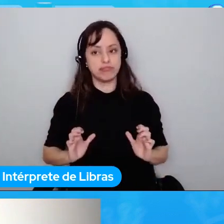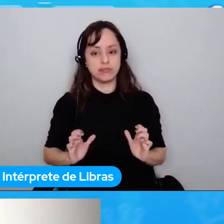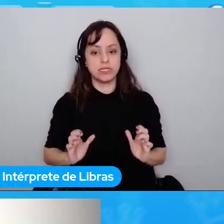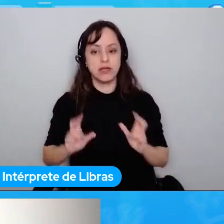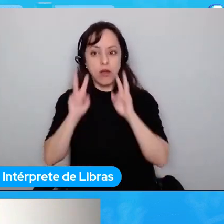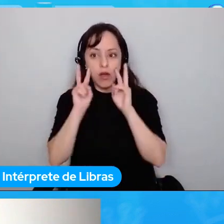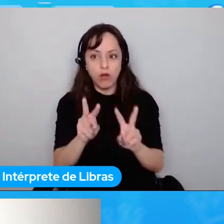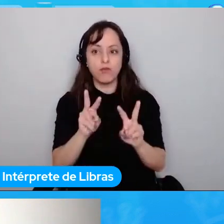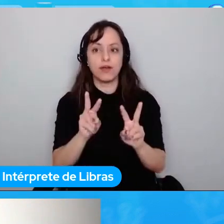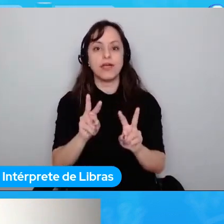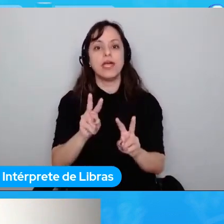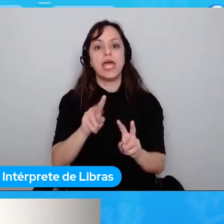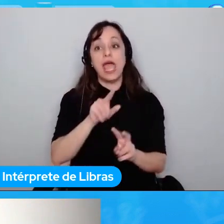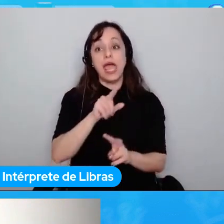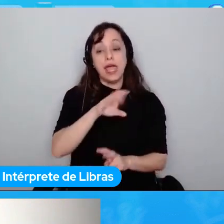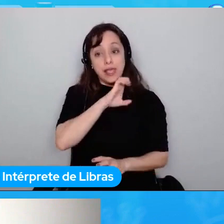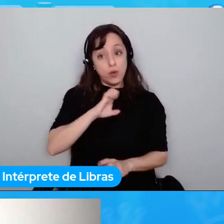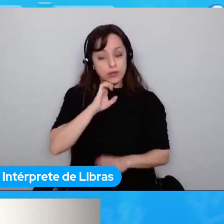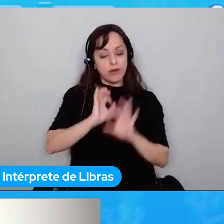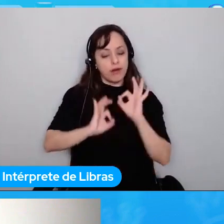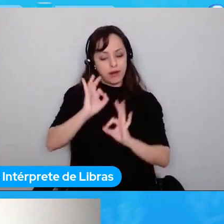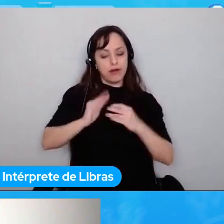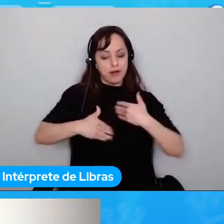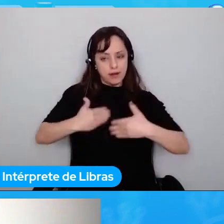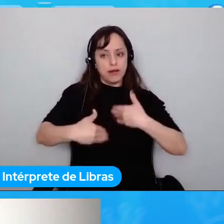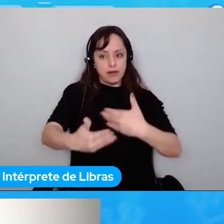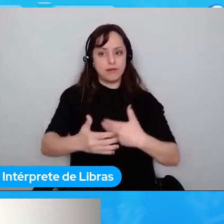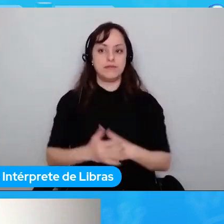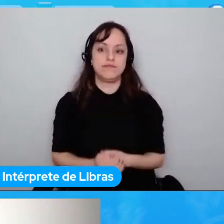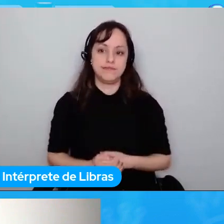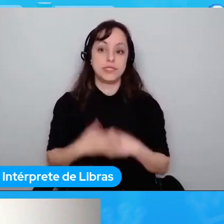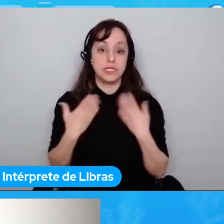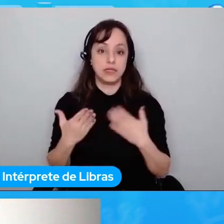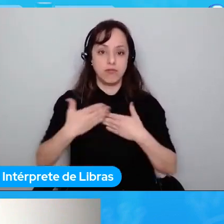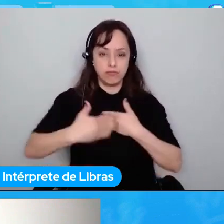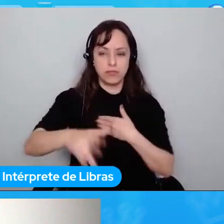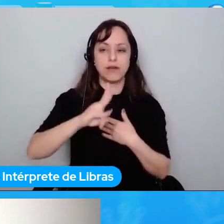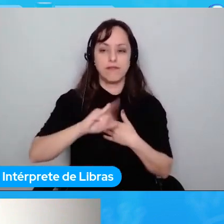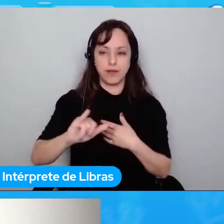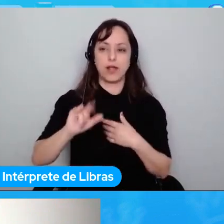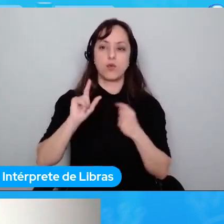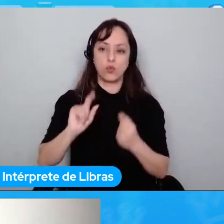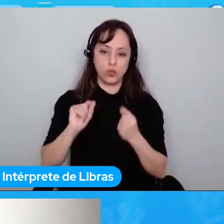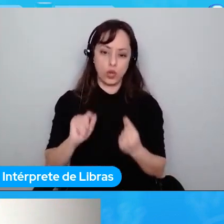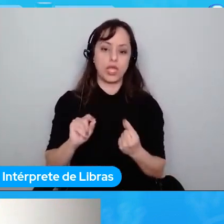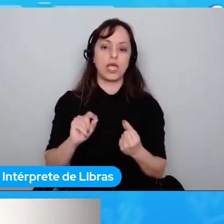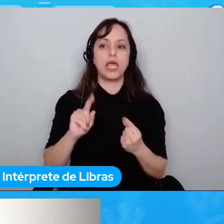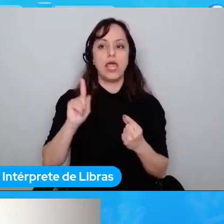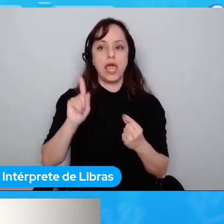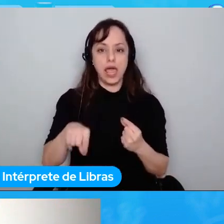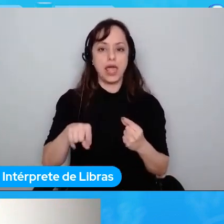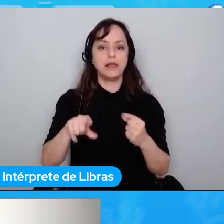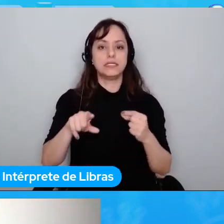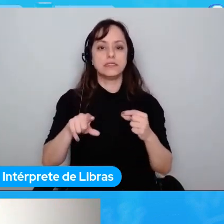para llegar ahí. Entonces, próximamente se va a publicar ya un portal de datos abiertos donde